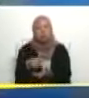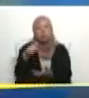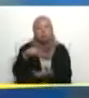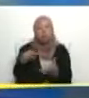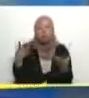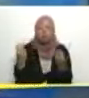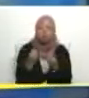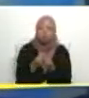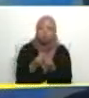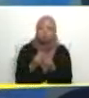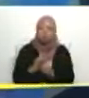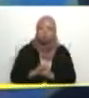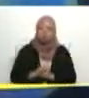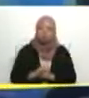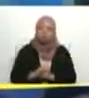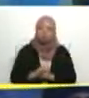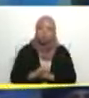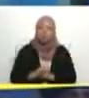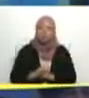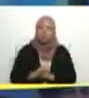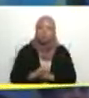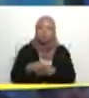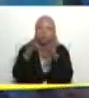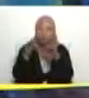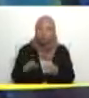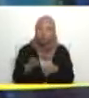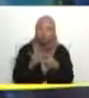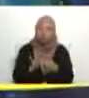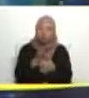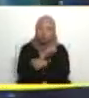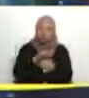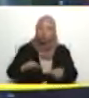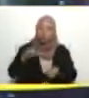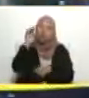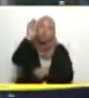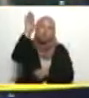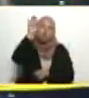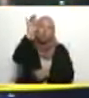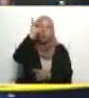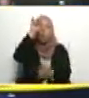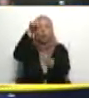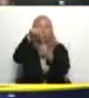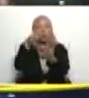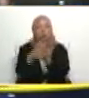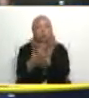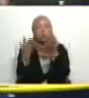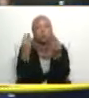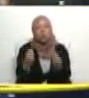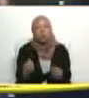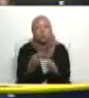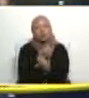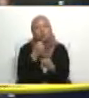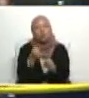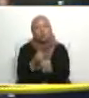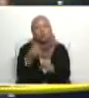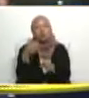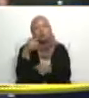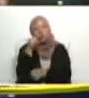pues, allí estará, firme, viendo al futuro, con su sable